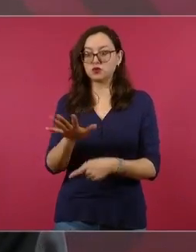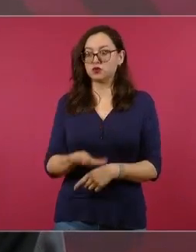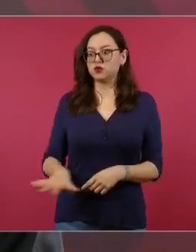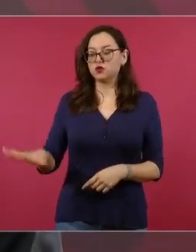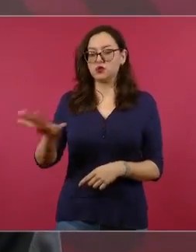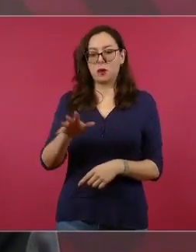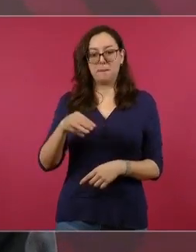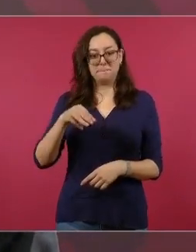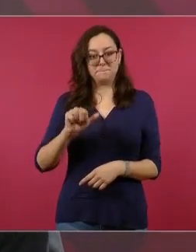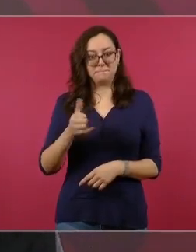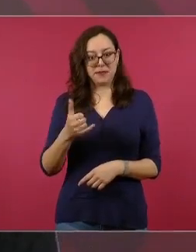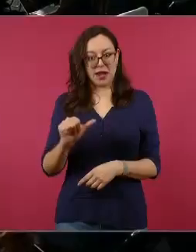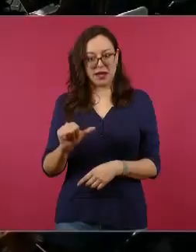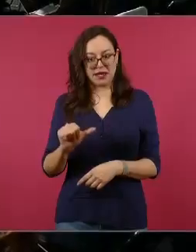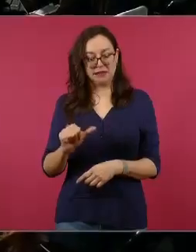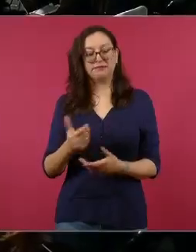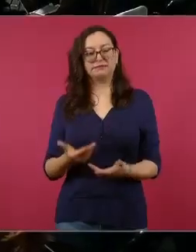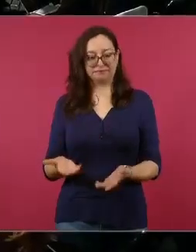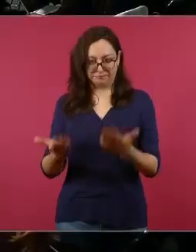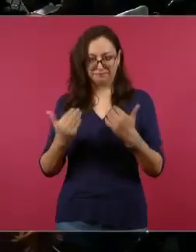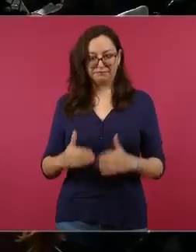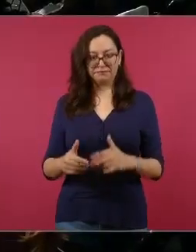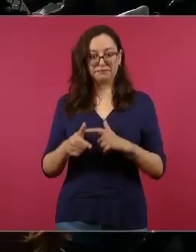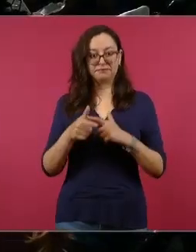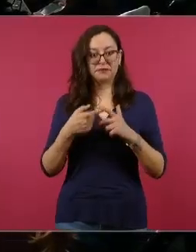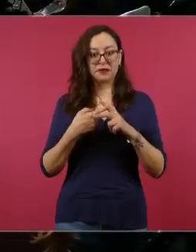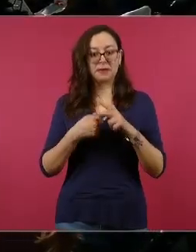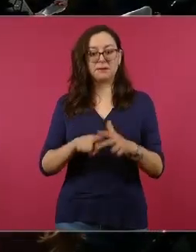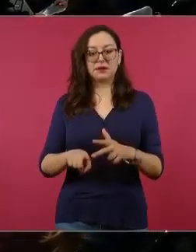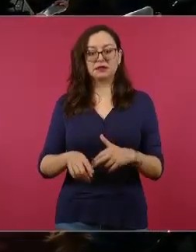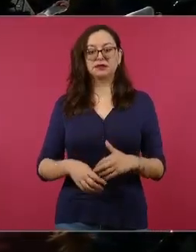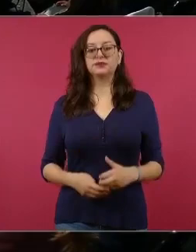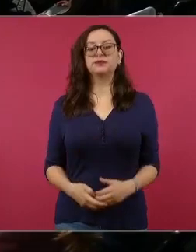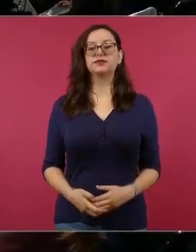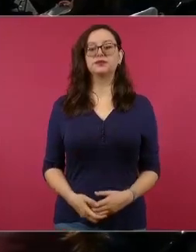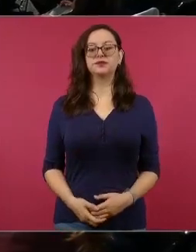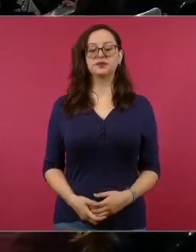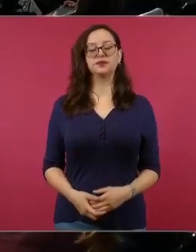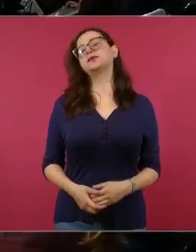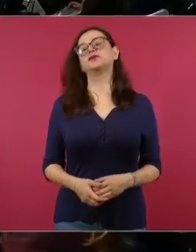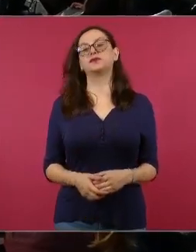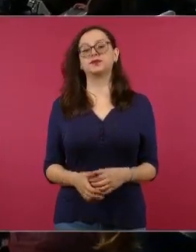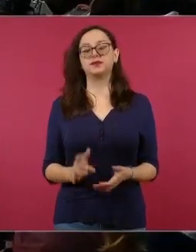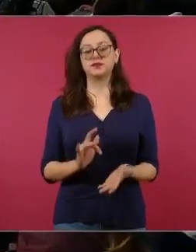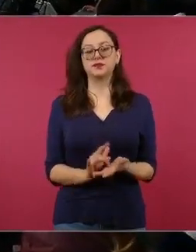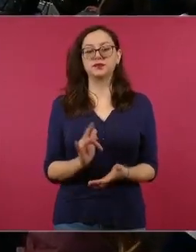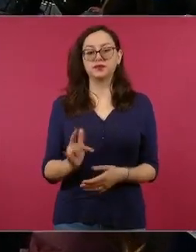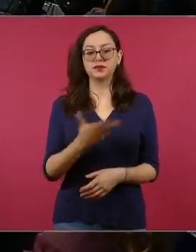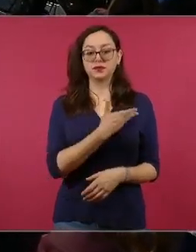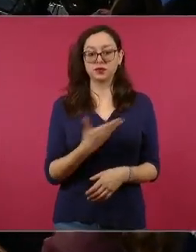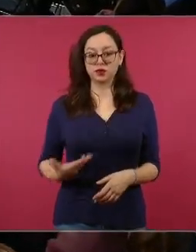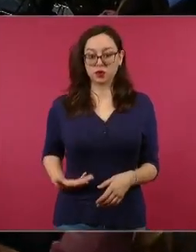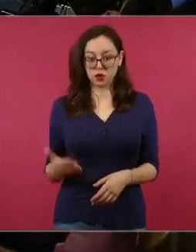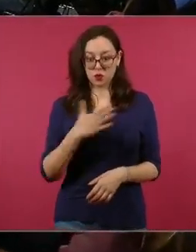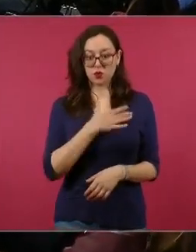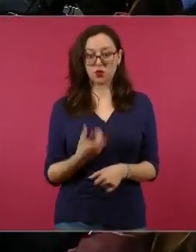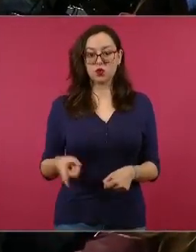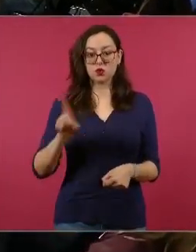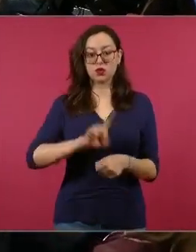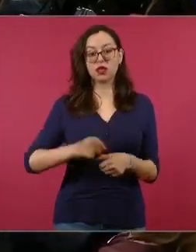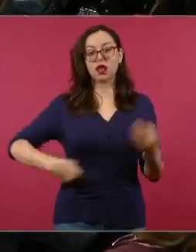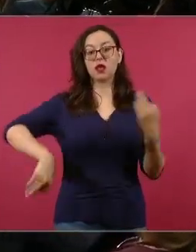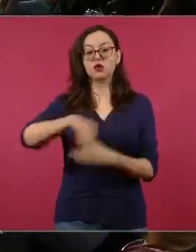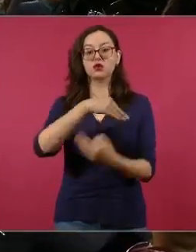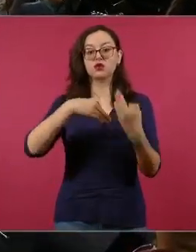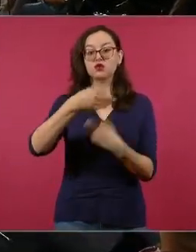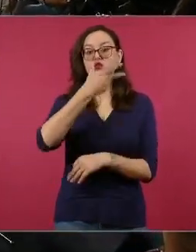muy importante. Adelante. Muchas gracias, presidente. Buenos días a todas, a todos, con su permiso,